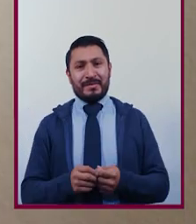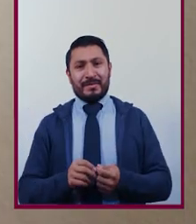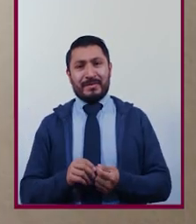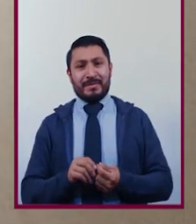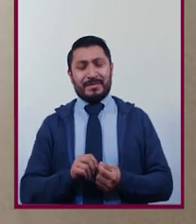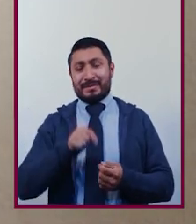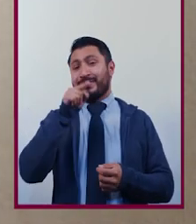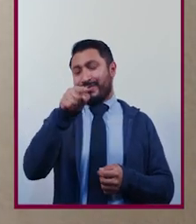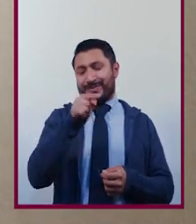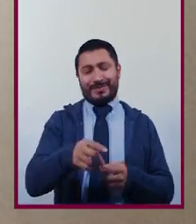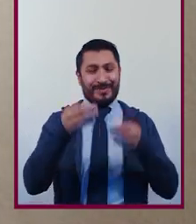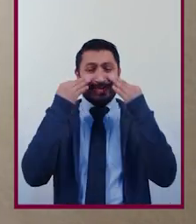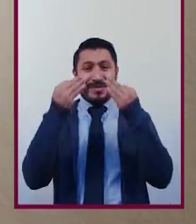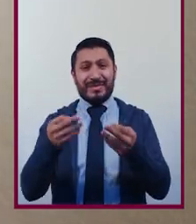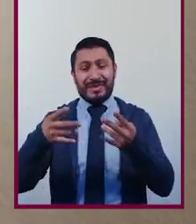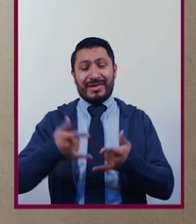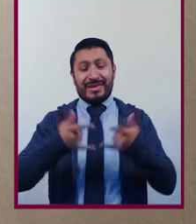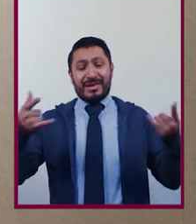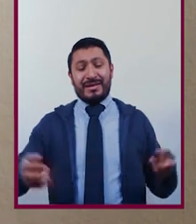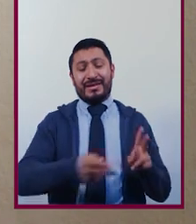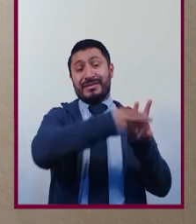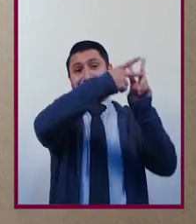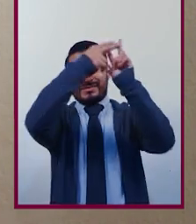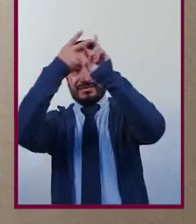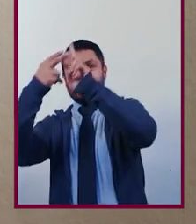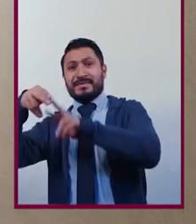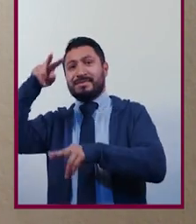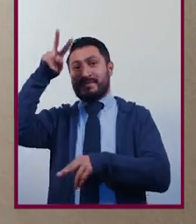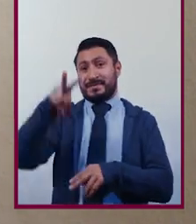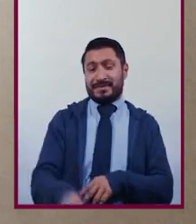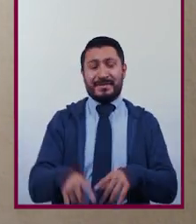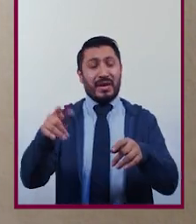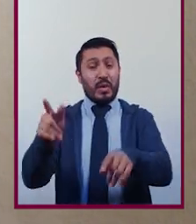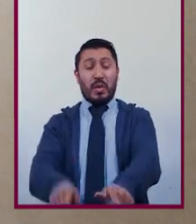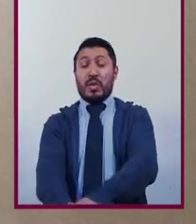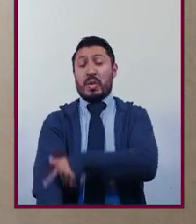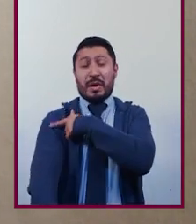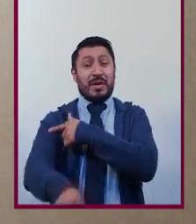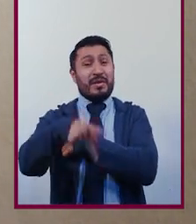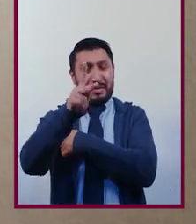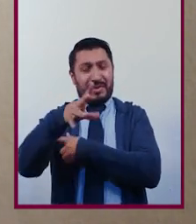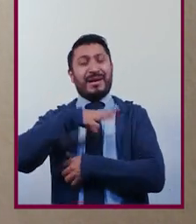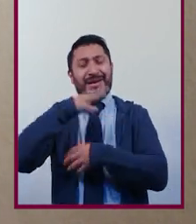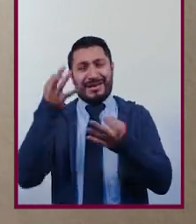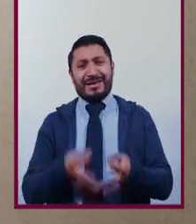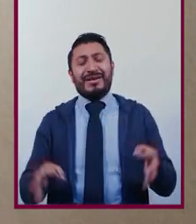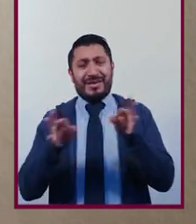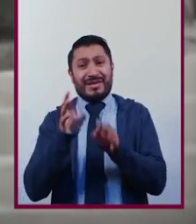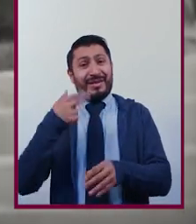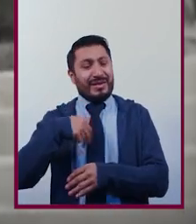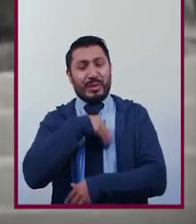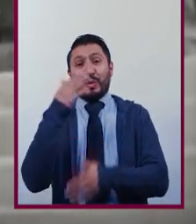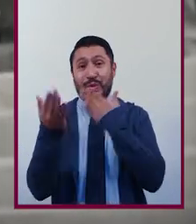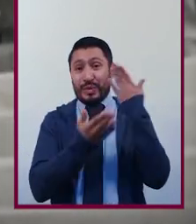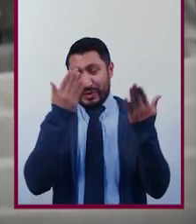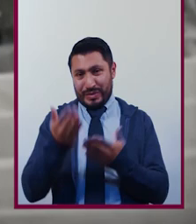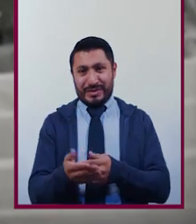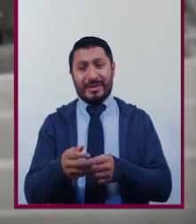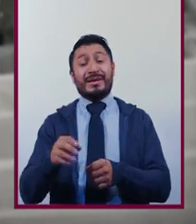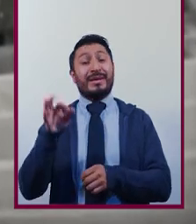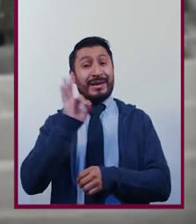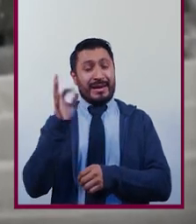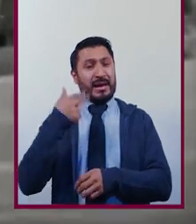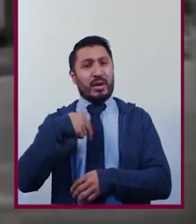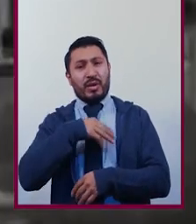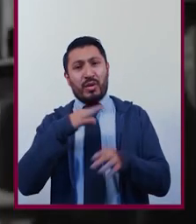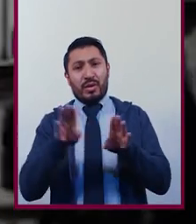Como habrás notado, la historia de la astronomía es verdaderamente larga. Sin embargo, conviene que la estudiemos detenidamente, ya sea que nos